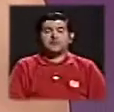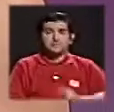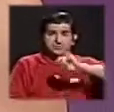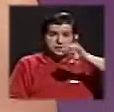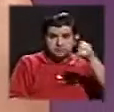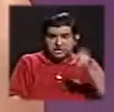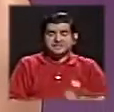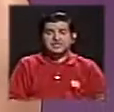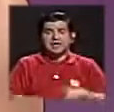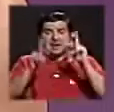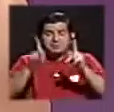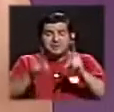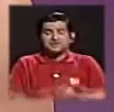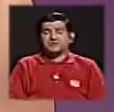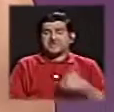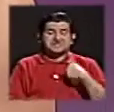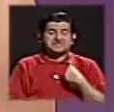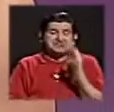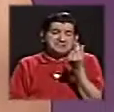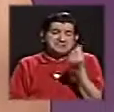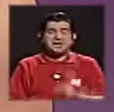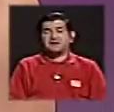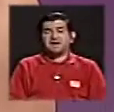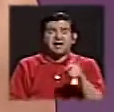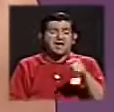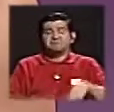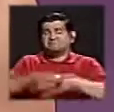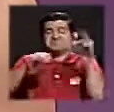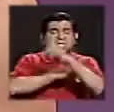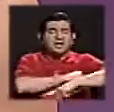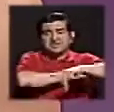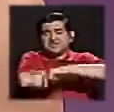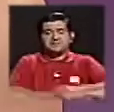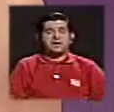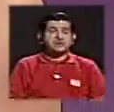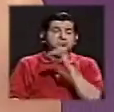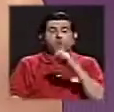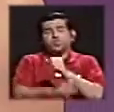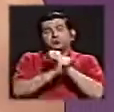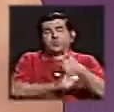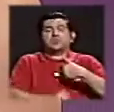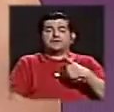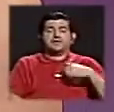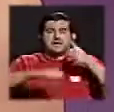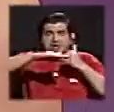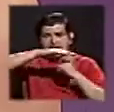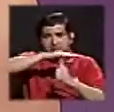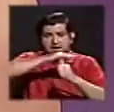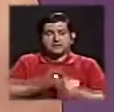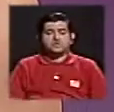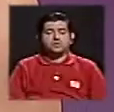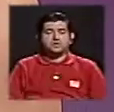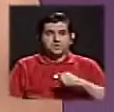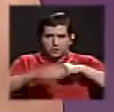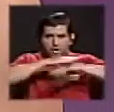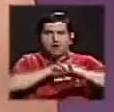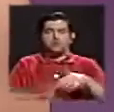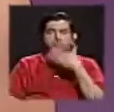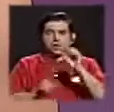se van a saltar toda esa brecha y o salen del país o se aseguran un aborto con las mejores